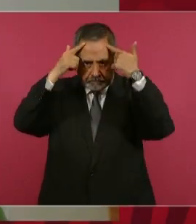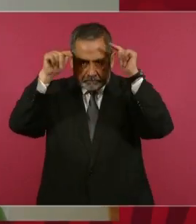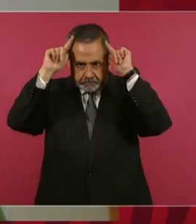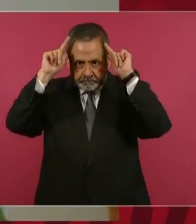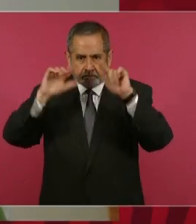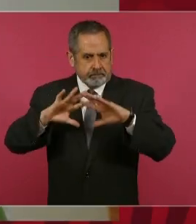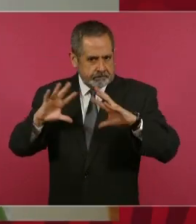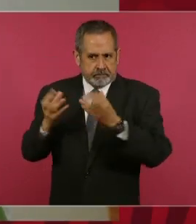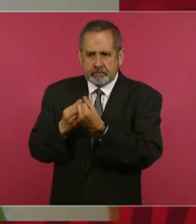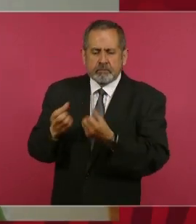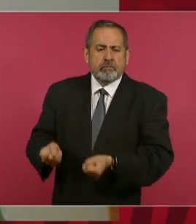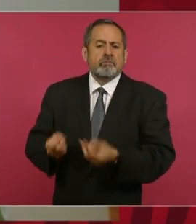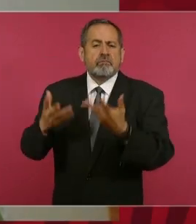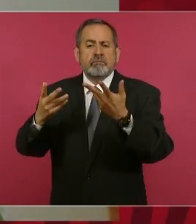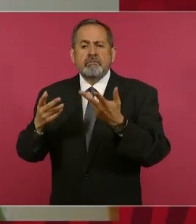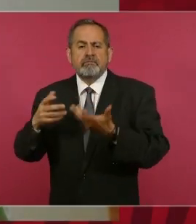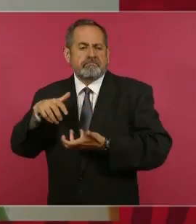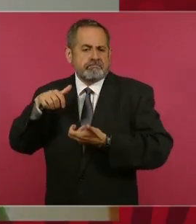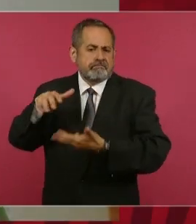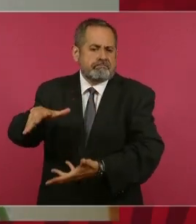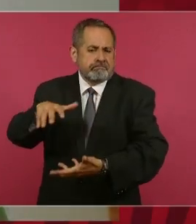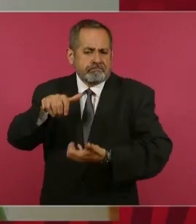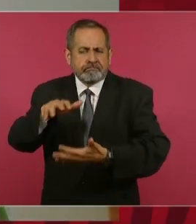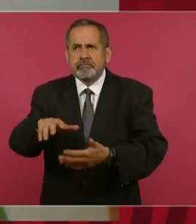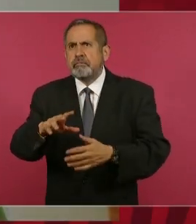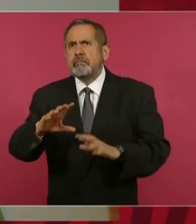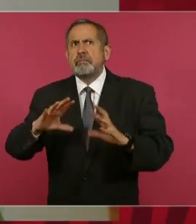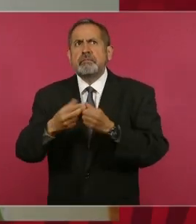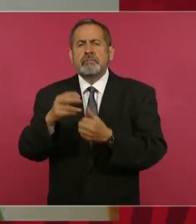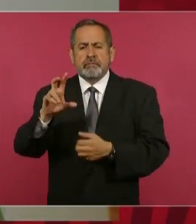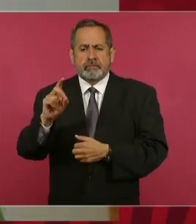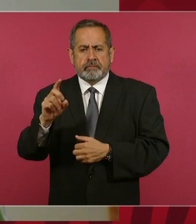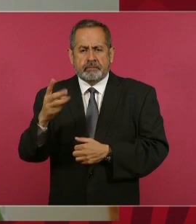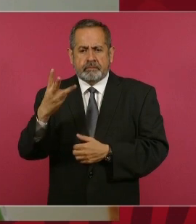lo que respecta de despensas de